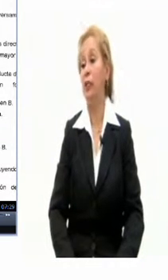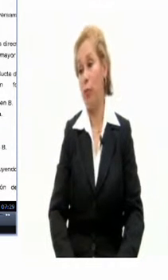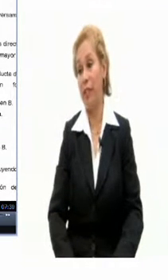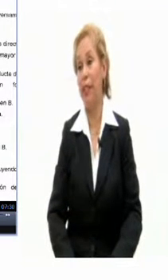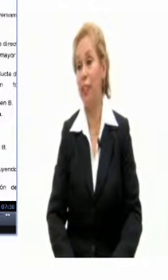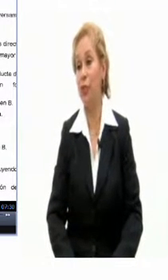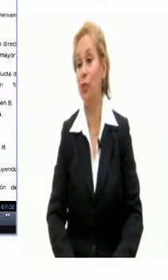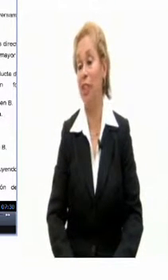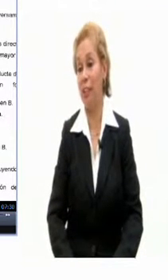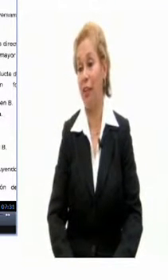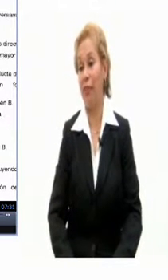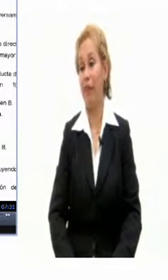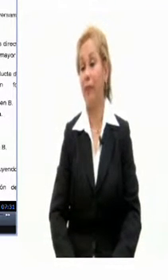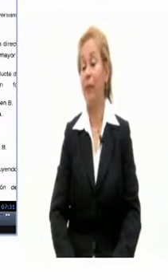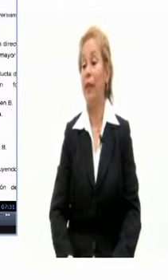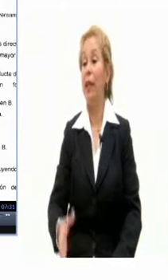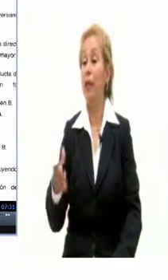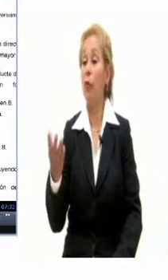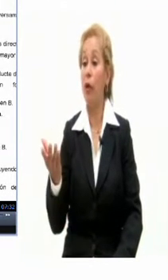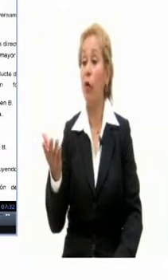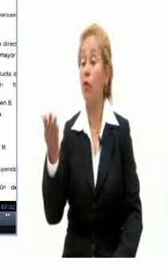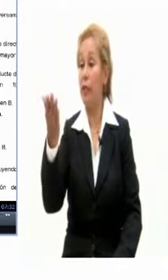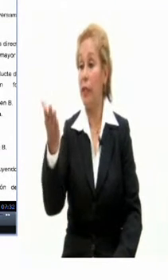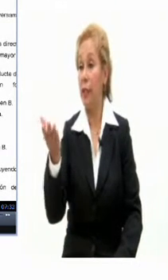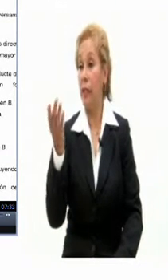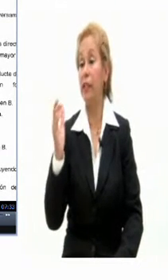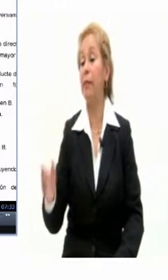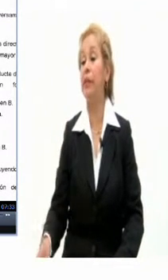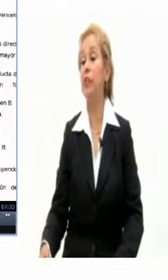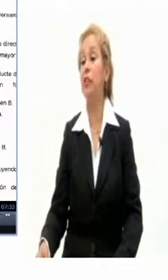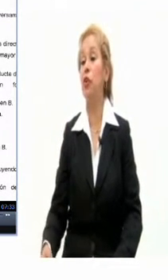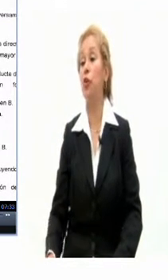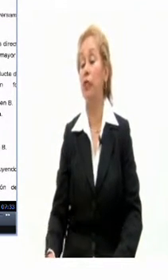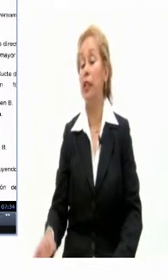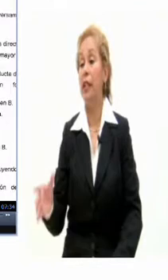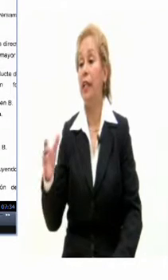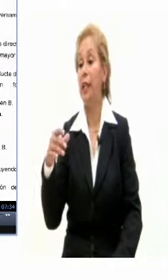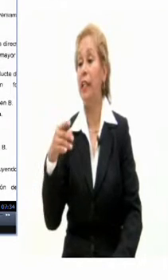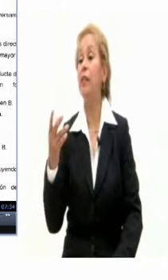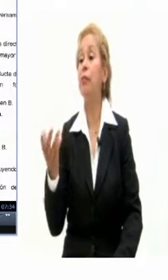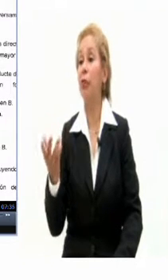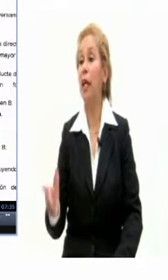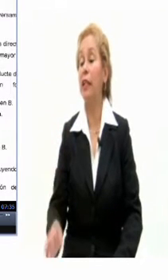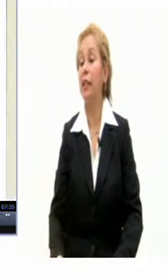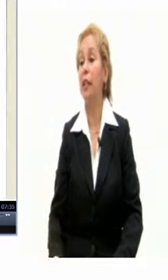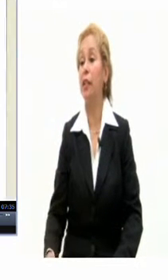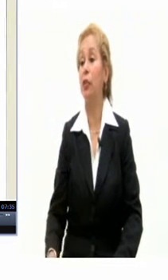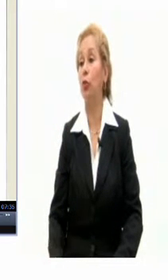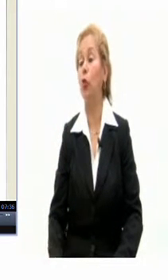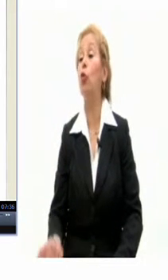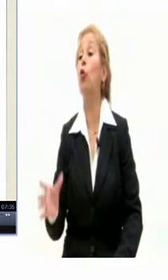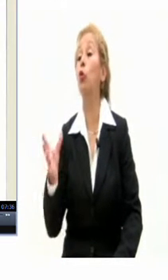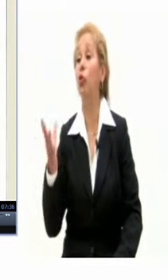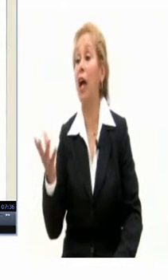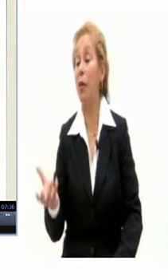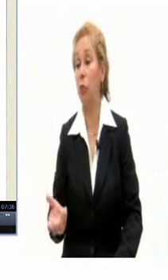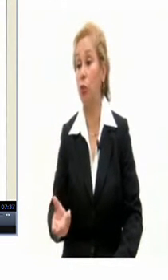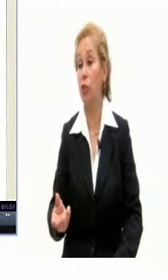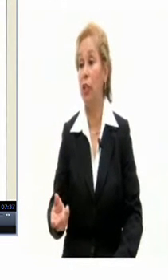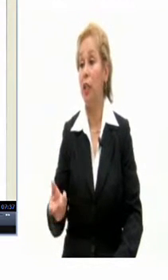señalados en su investigación científica. Luego de esta presentación, es importante que